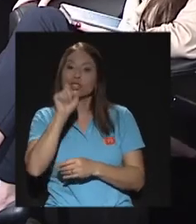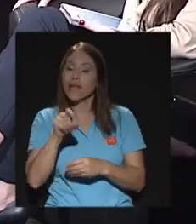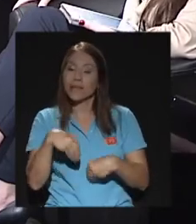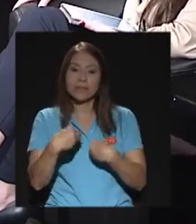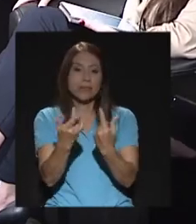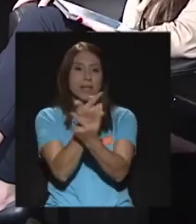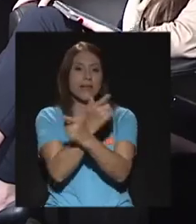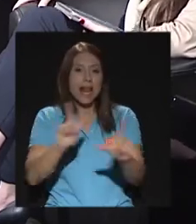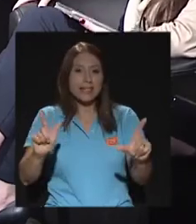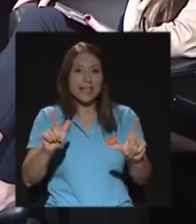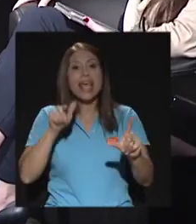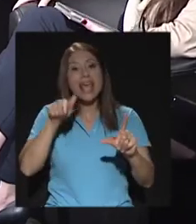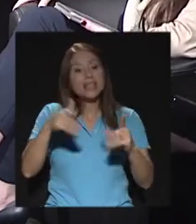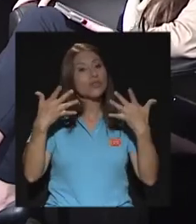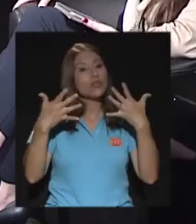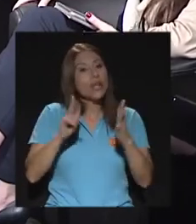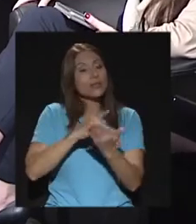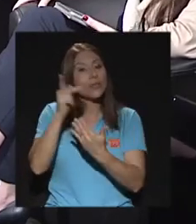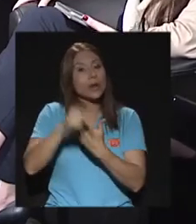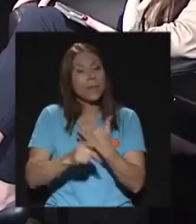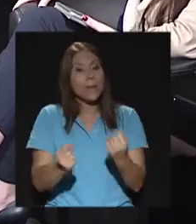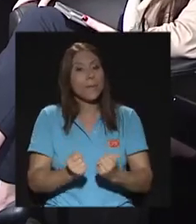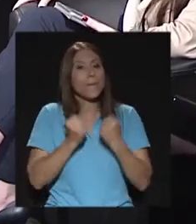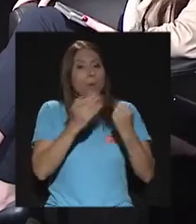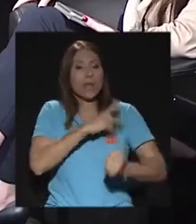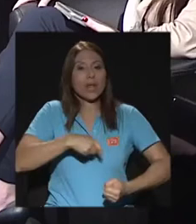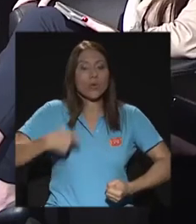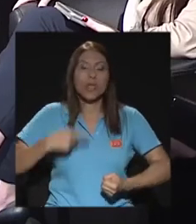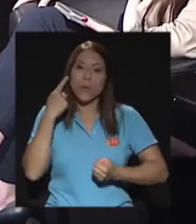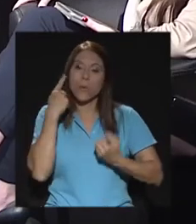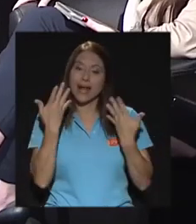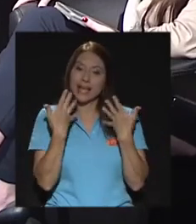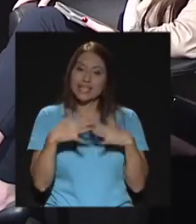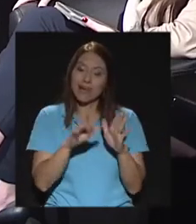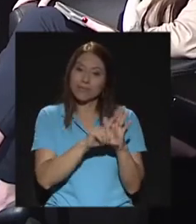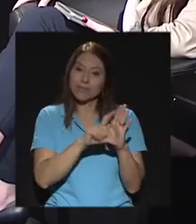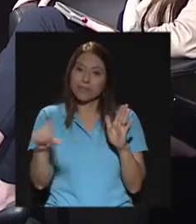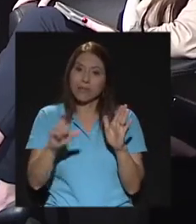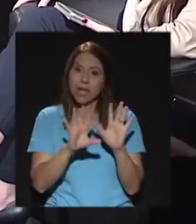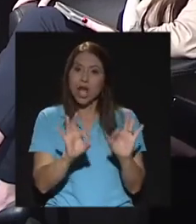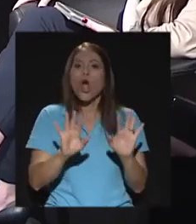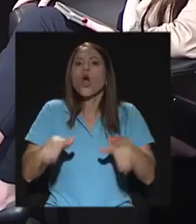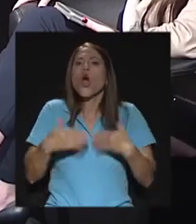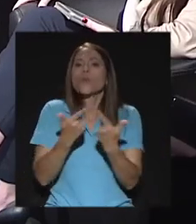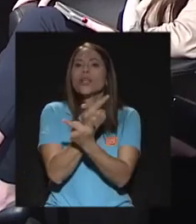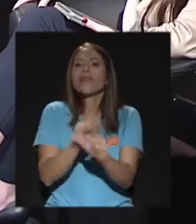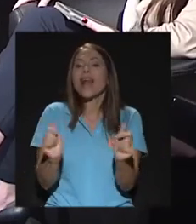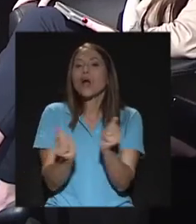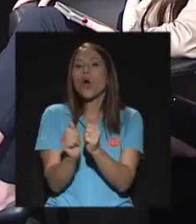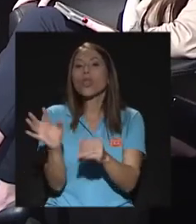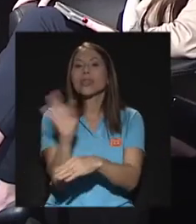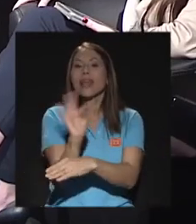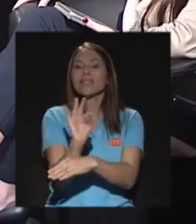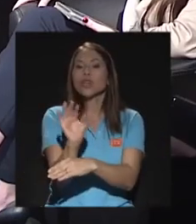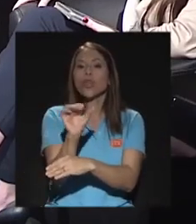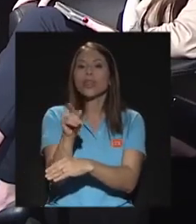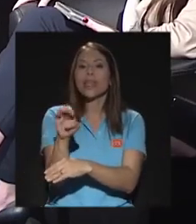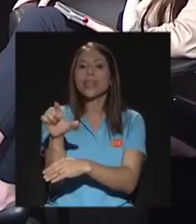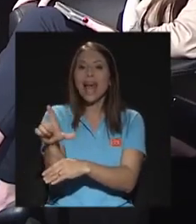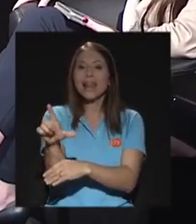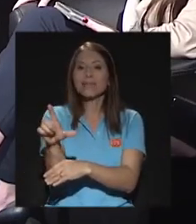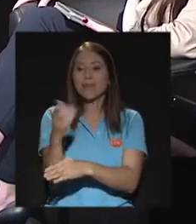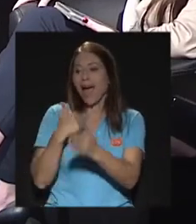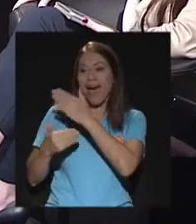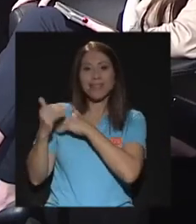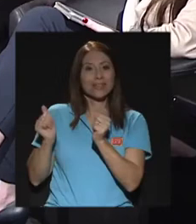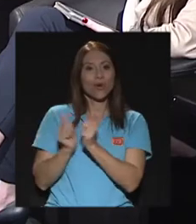Ejecutivo dentro del Plan Nacional de Desarrollo de Telecomunicaciones para liberar la franja. ¿Cómo se libera? Con televisión digital, lo que no podía con analógico, un canal puede